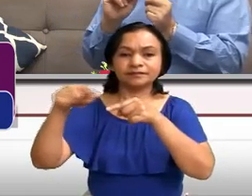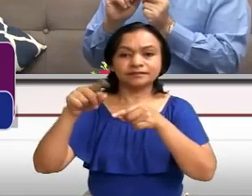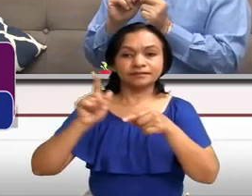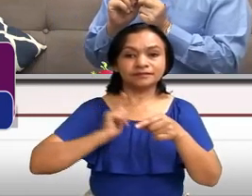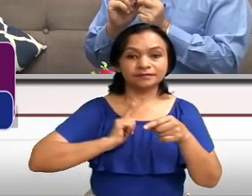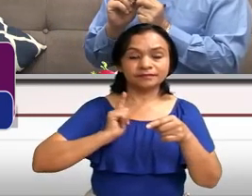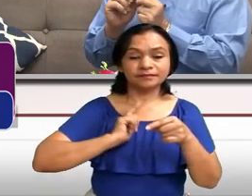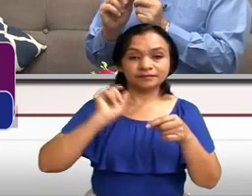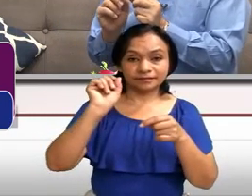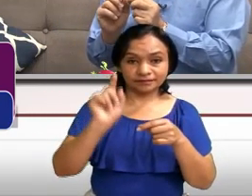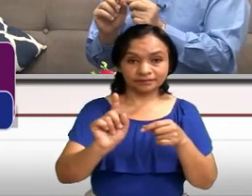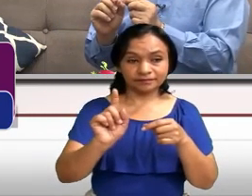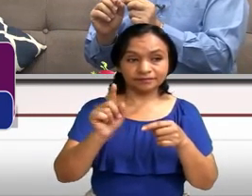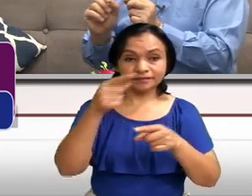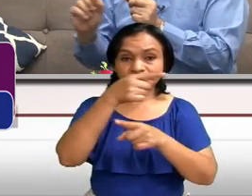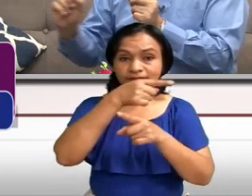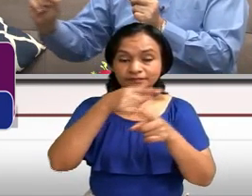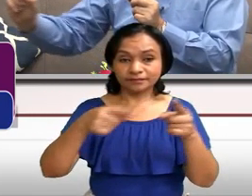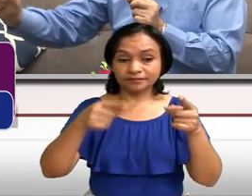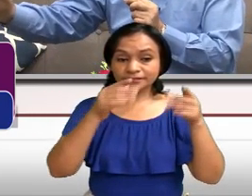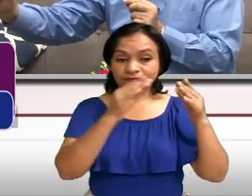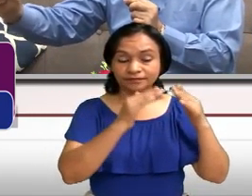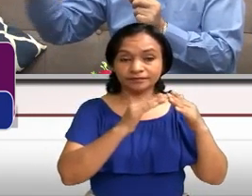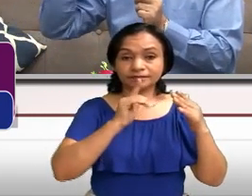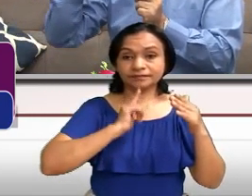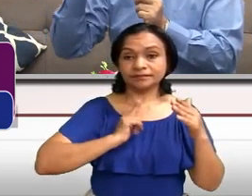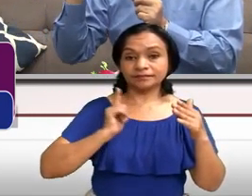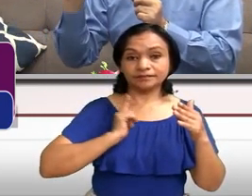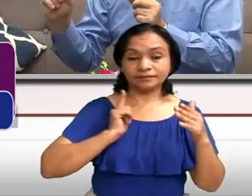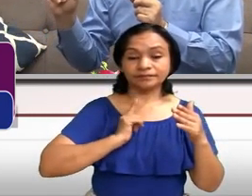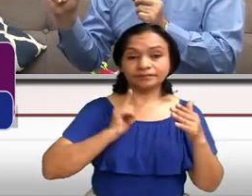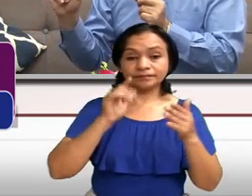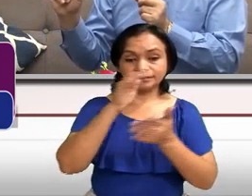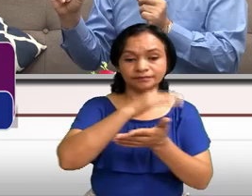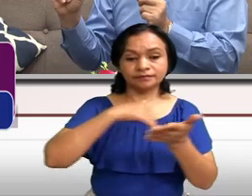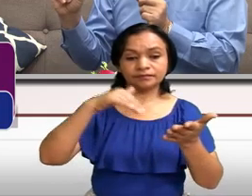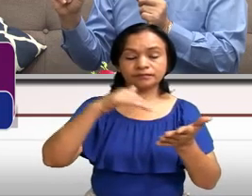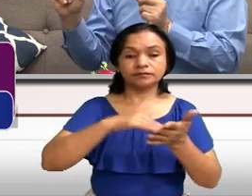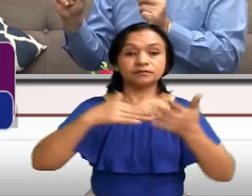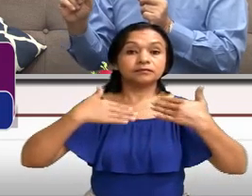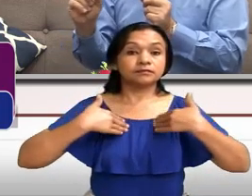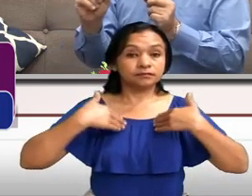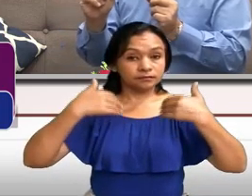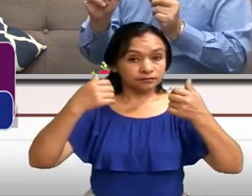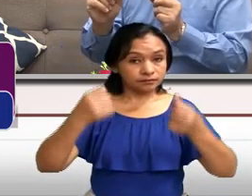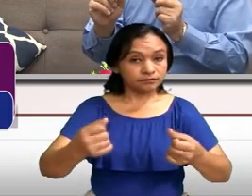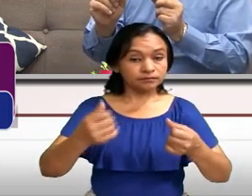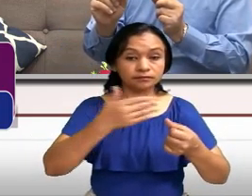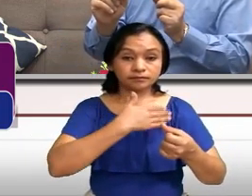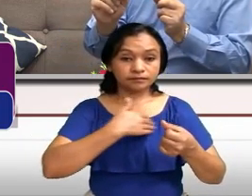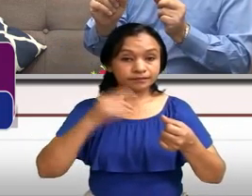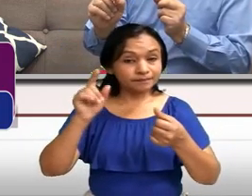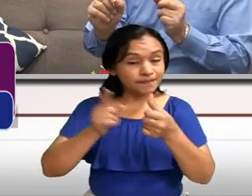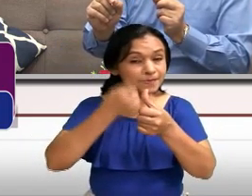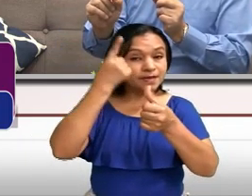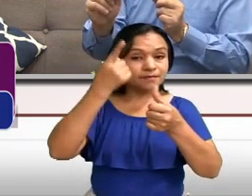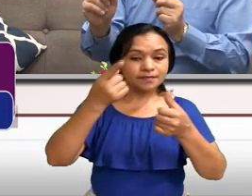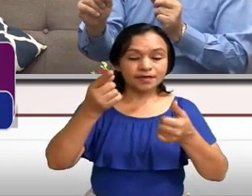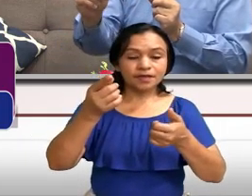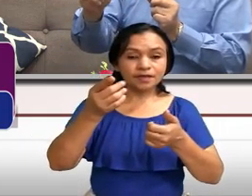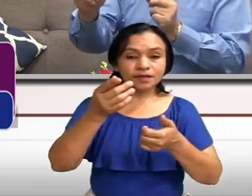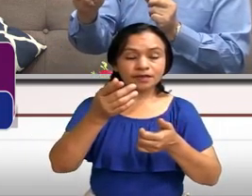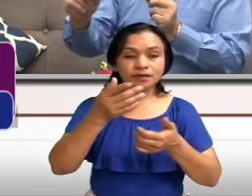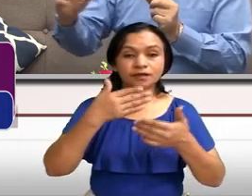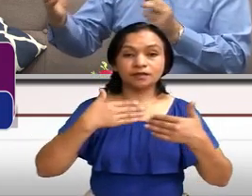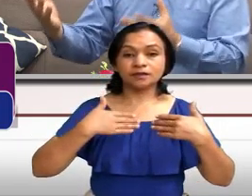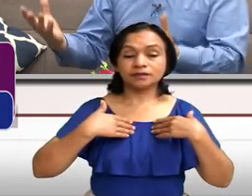Pero en la primera etapa estamos llegando a los centros de salud y al INTA, donde van a